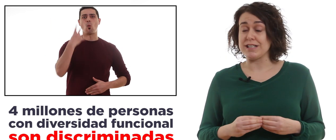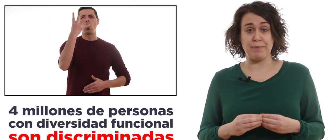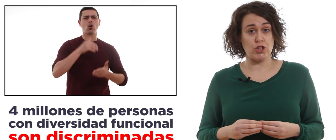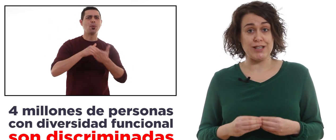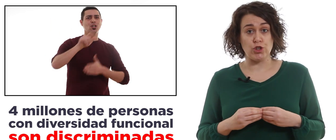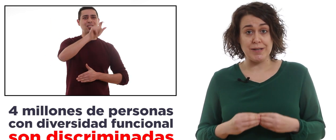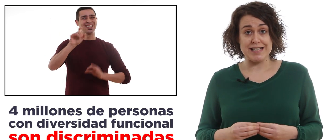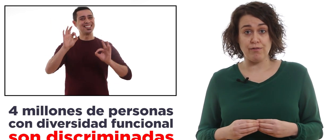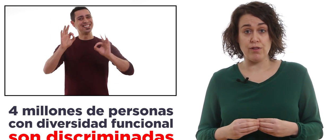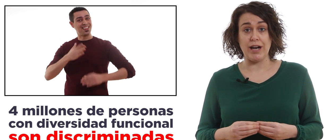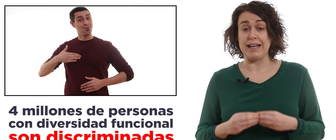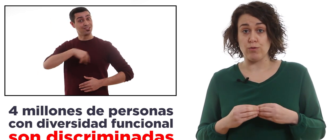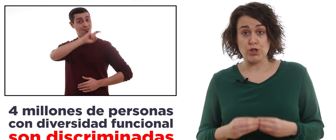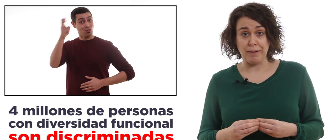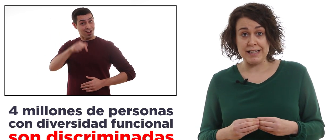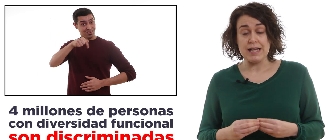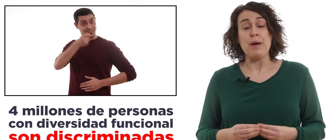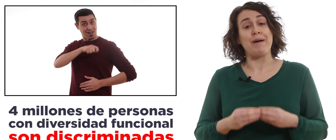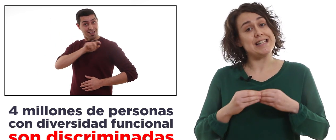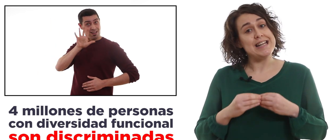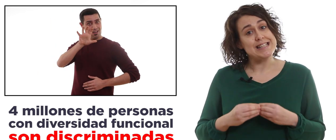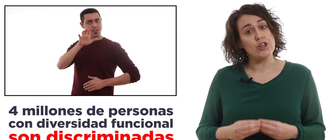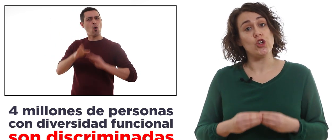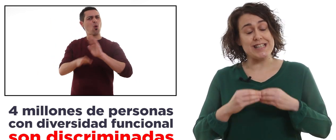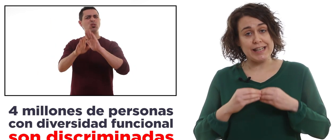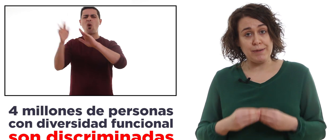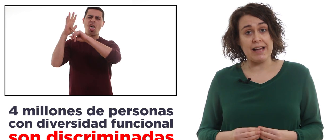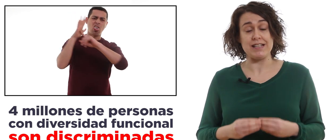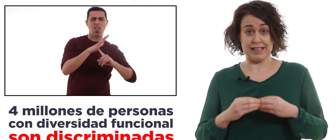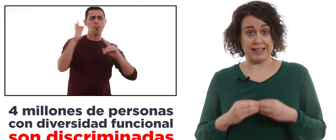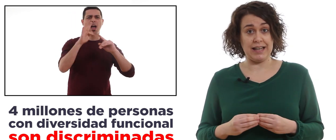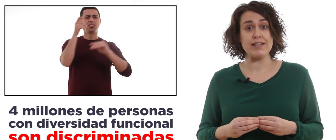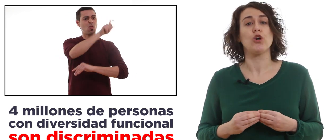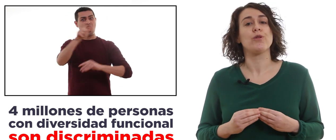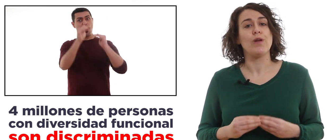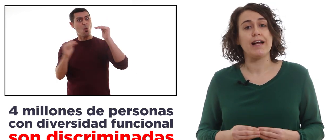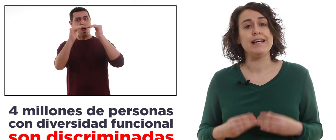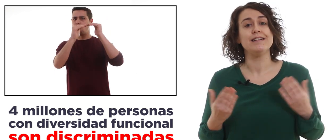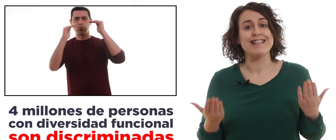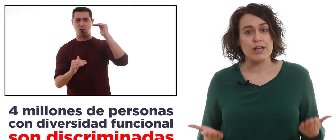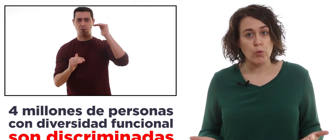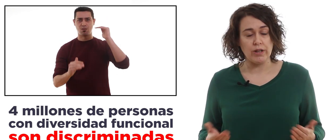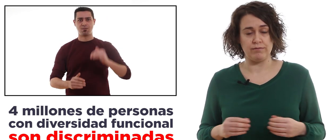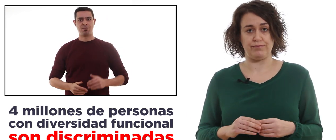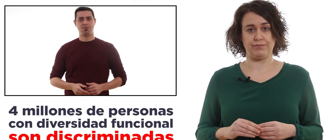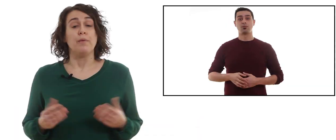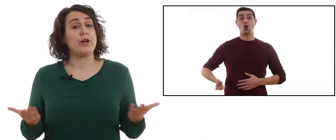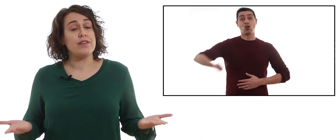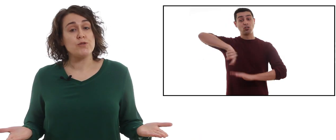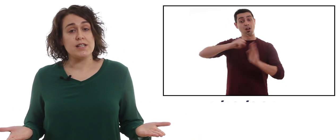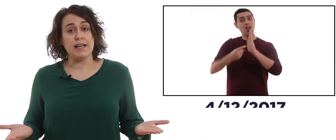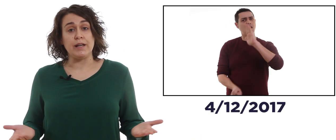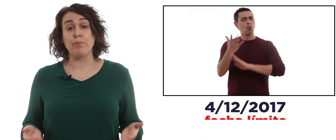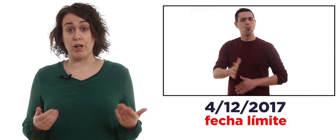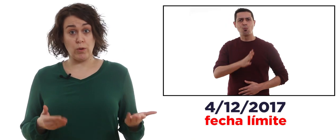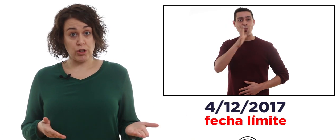4 millones de personas con diversidad funcional en nuestro país van a seguir siendo discriminadas y tratadas como ciudadanía de segunda. ¿Por